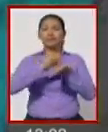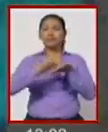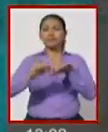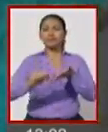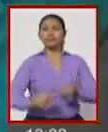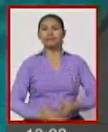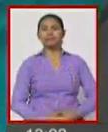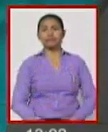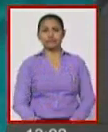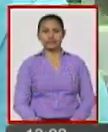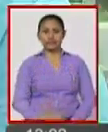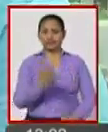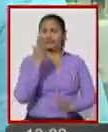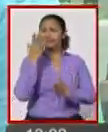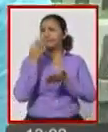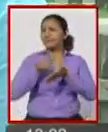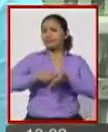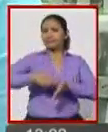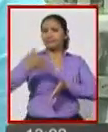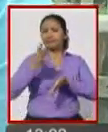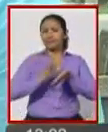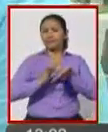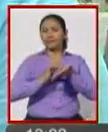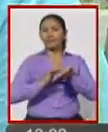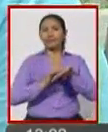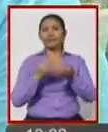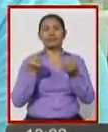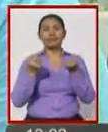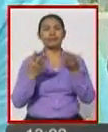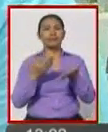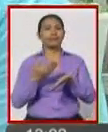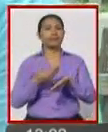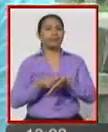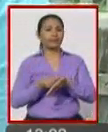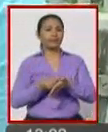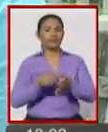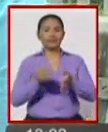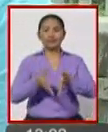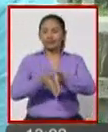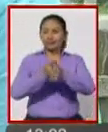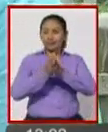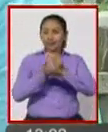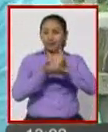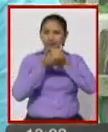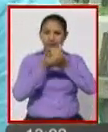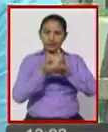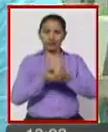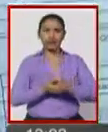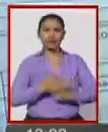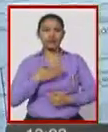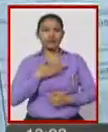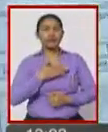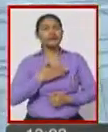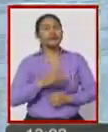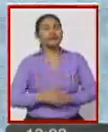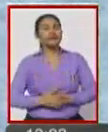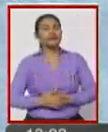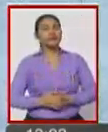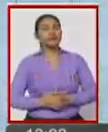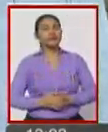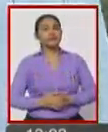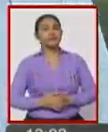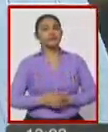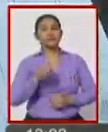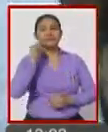cirugía. Porque acá sale caro los medicamentos, sale caro y yo quisiera una ayuda, que nos ayuden, por favor. ¿Cuánto